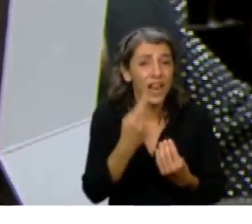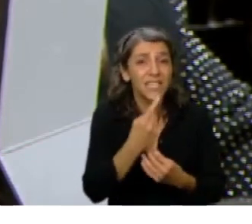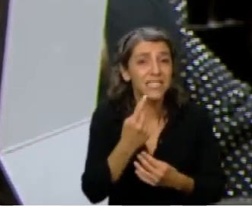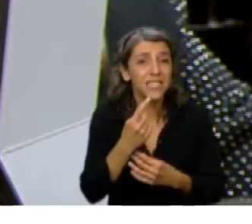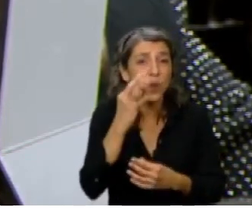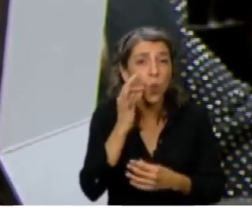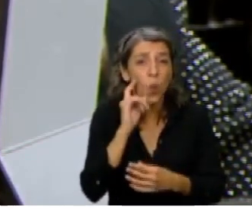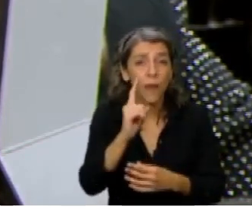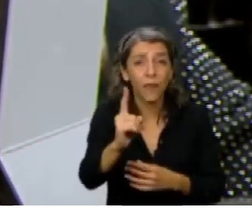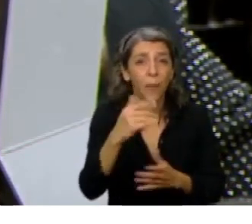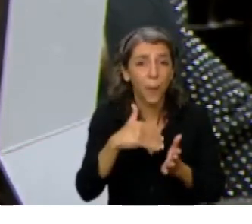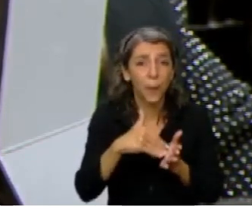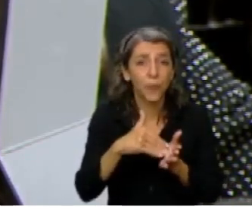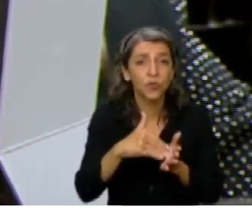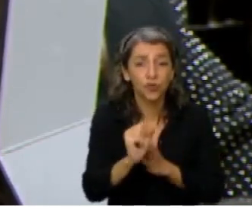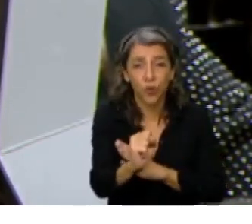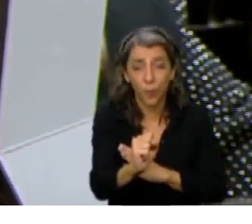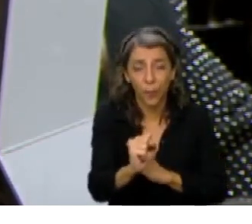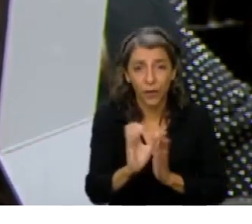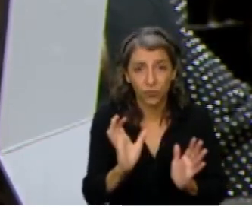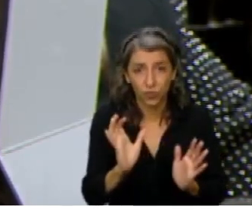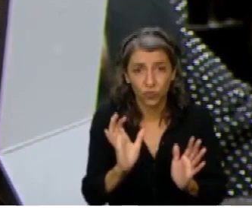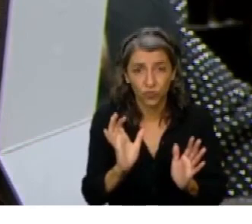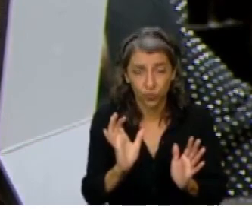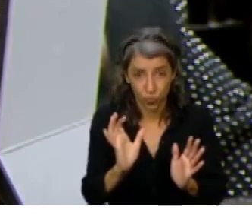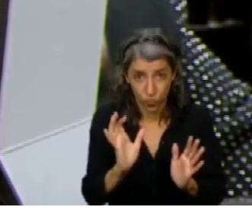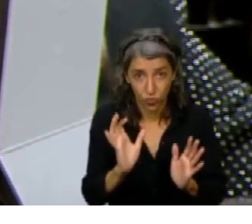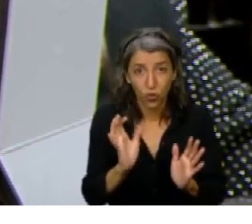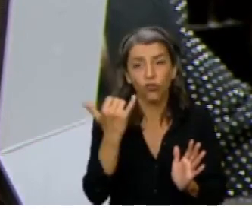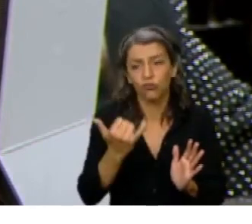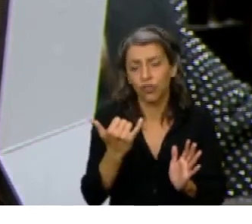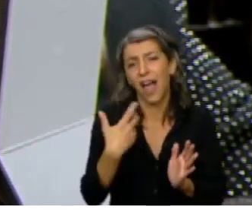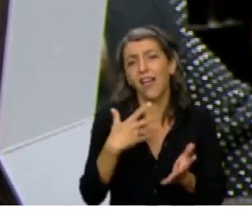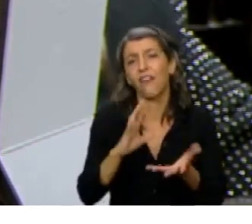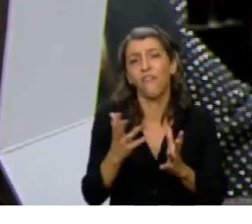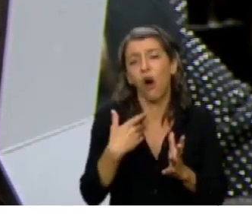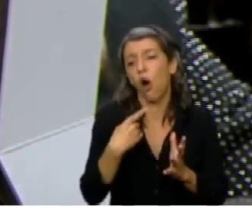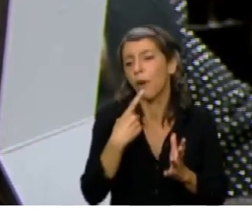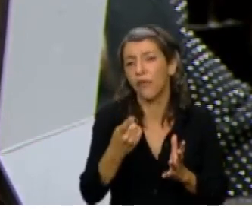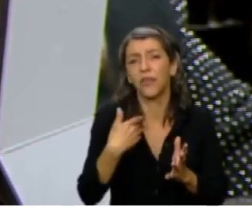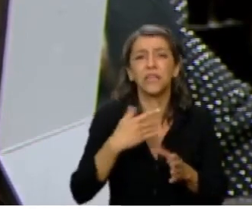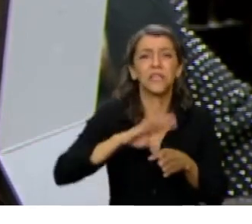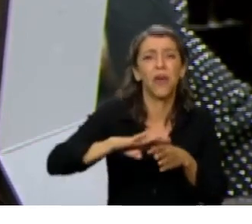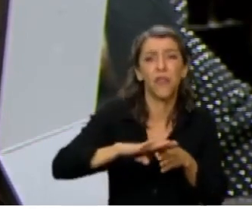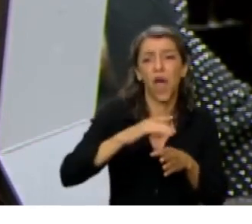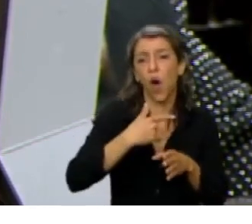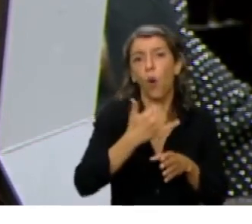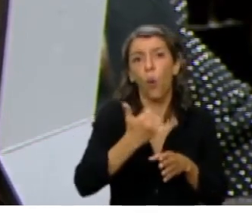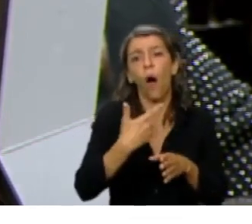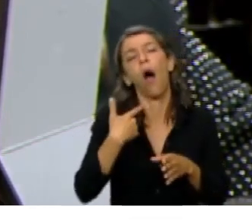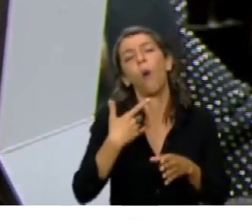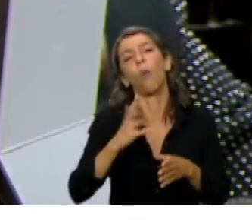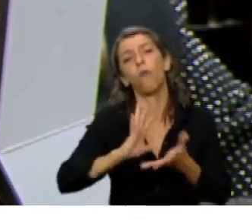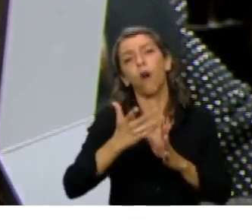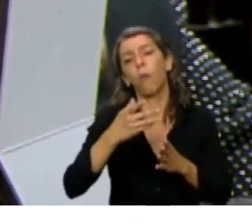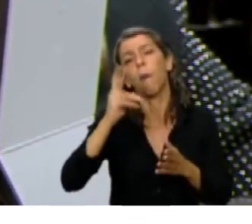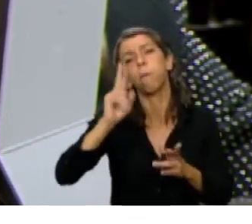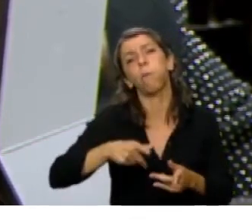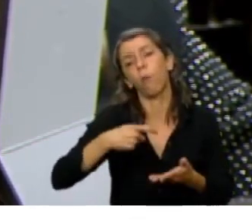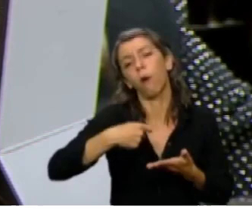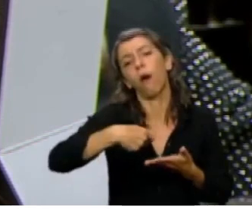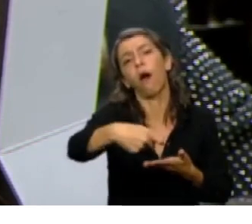140 mil millones de pesos. Largos planes de pago por las deudas que contrajeron y no pagaron a